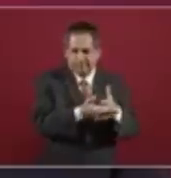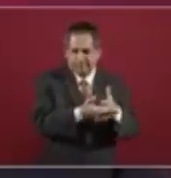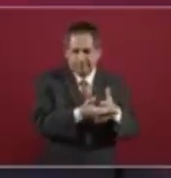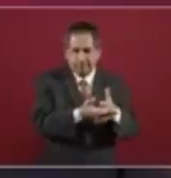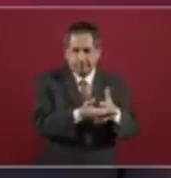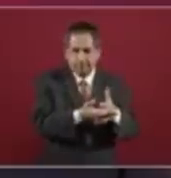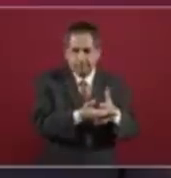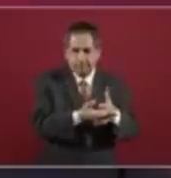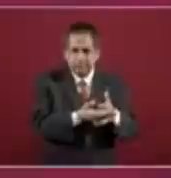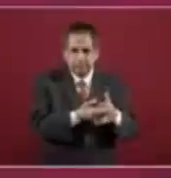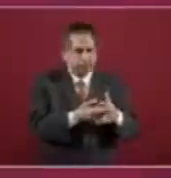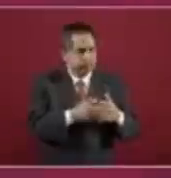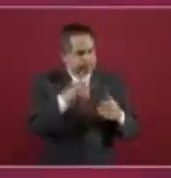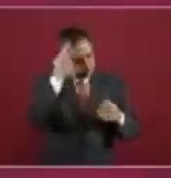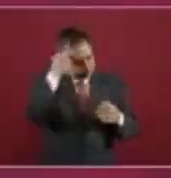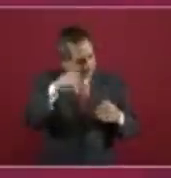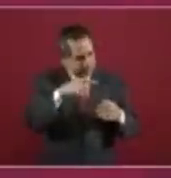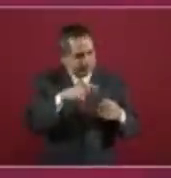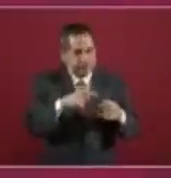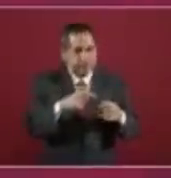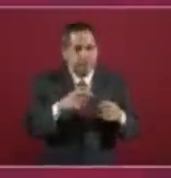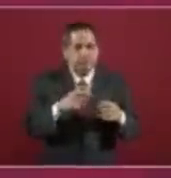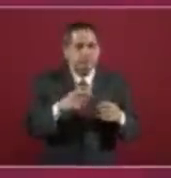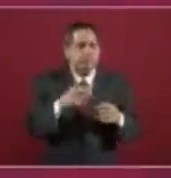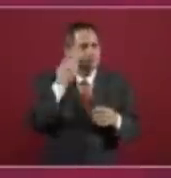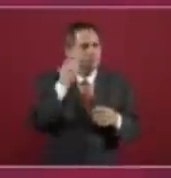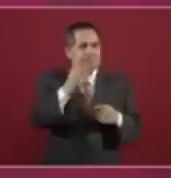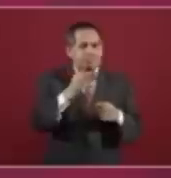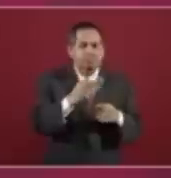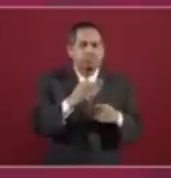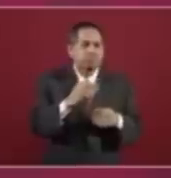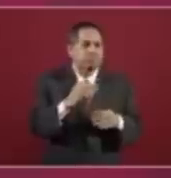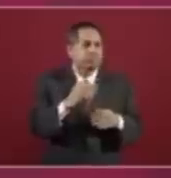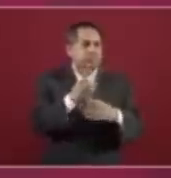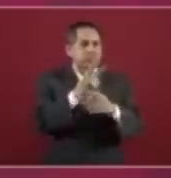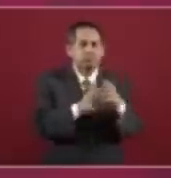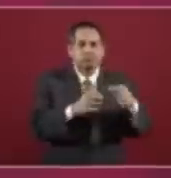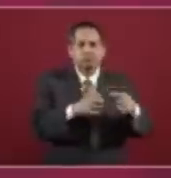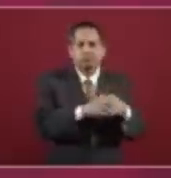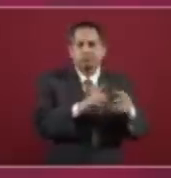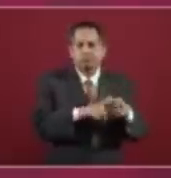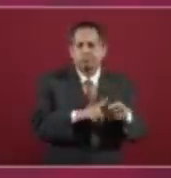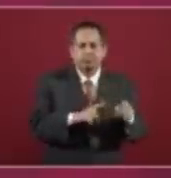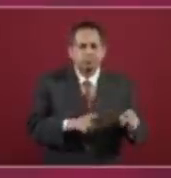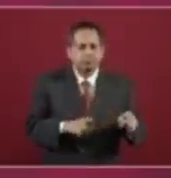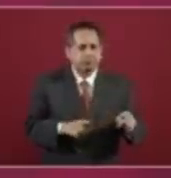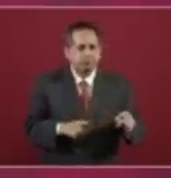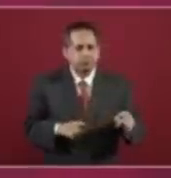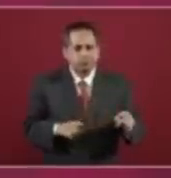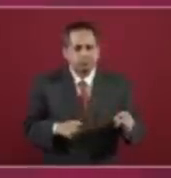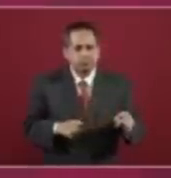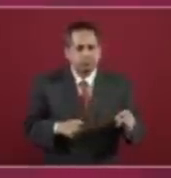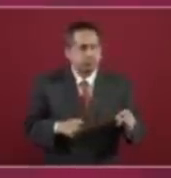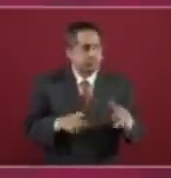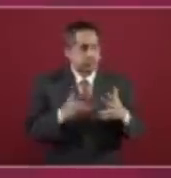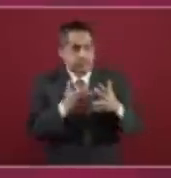extraordinarios, es decir, cuando no estaban, no extraordinarios, cuando se iban a